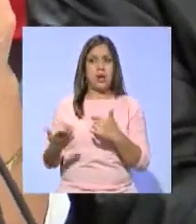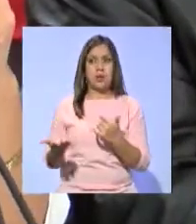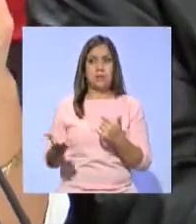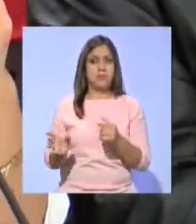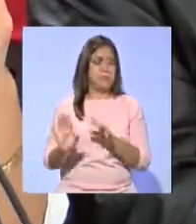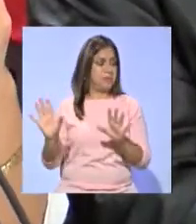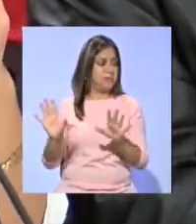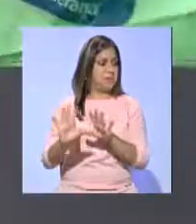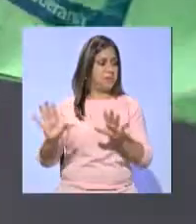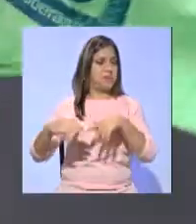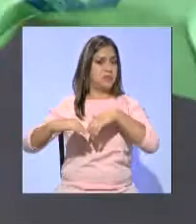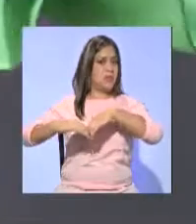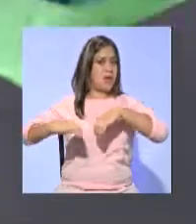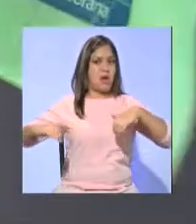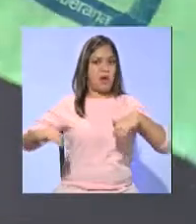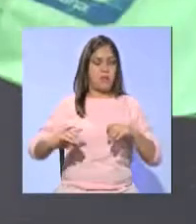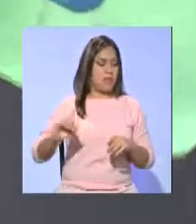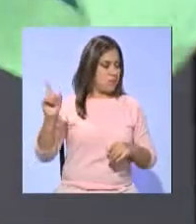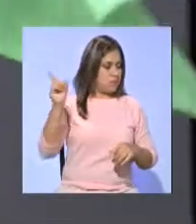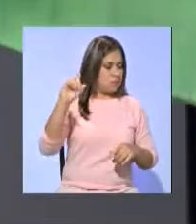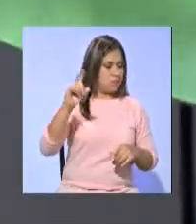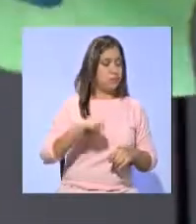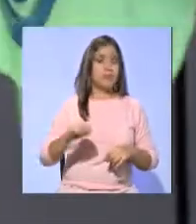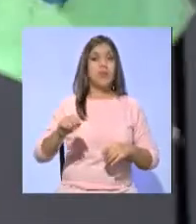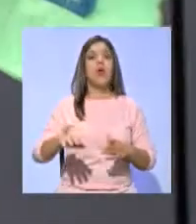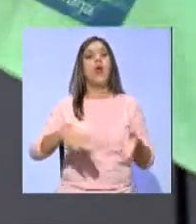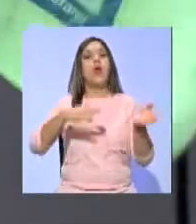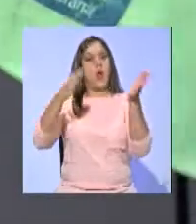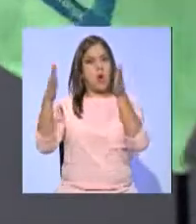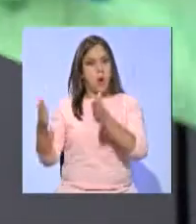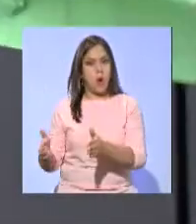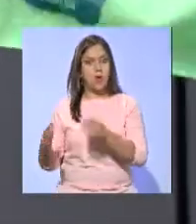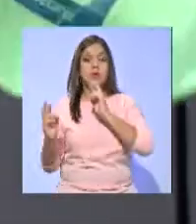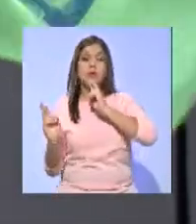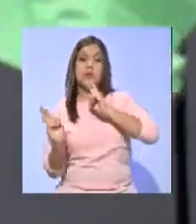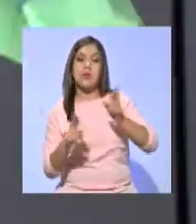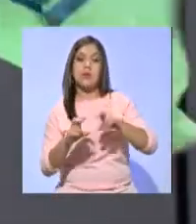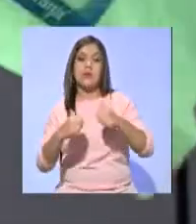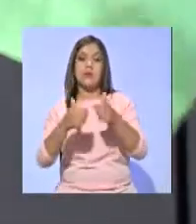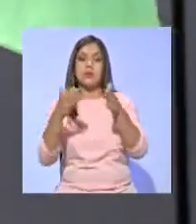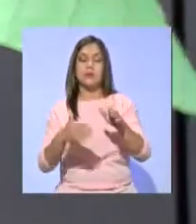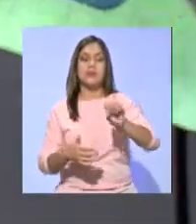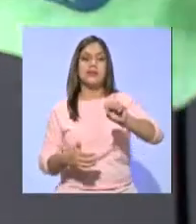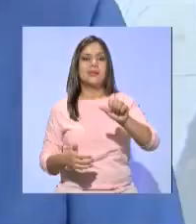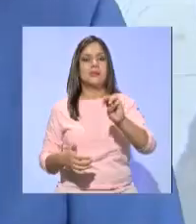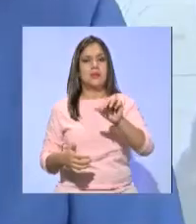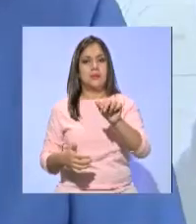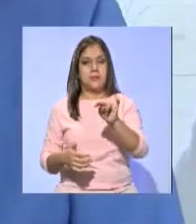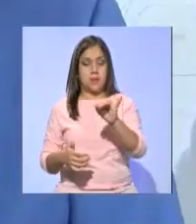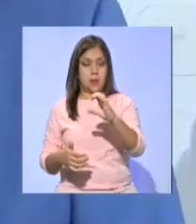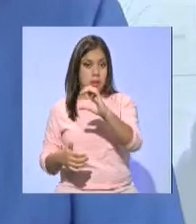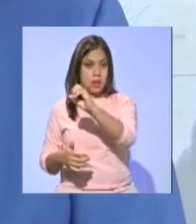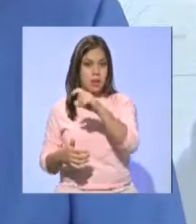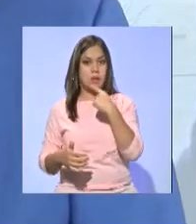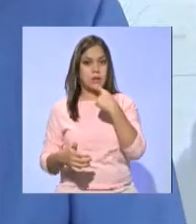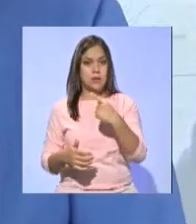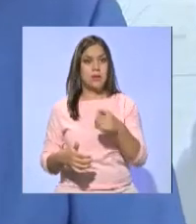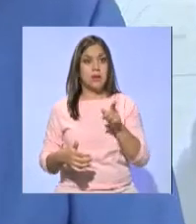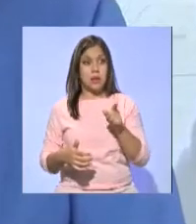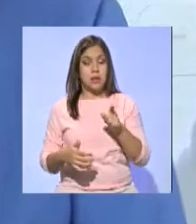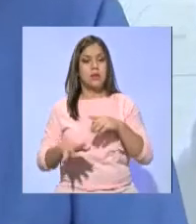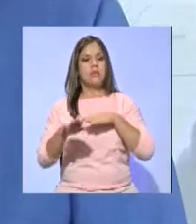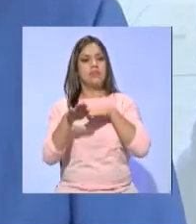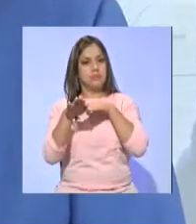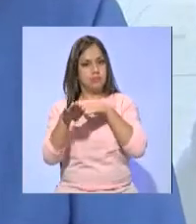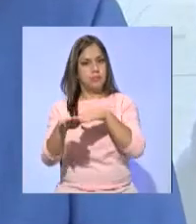nada que ver con el movimiento. Desde la otra orilla le responde el asambleísta Franklin Samaniego, quien dijo que las bases todavía respaldan